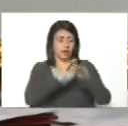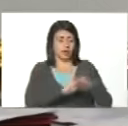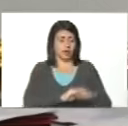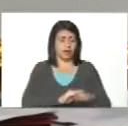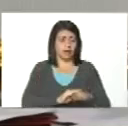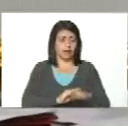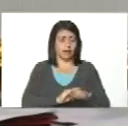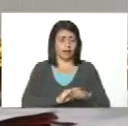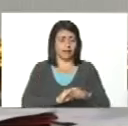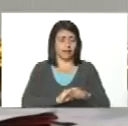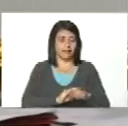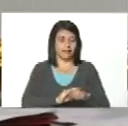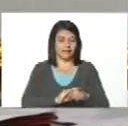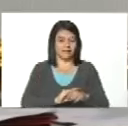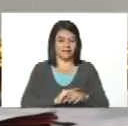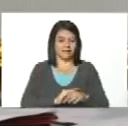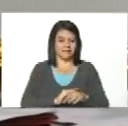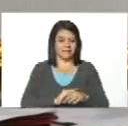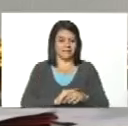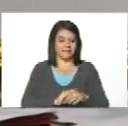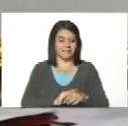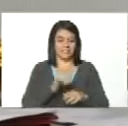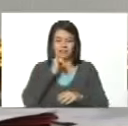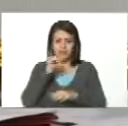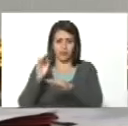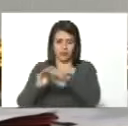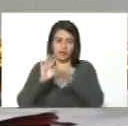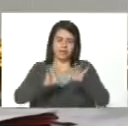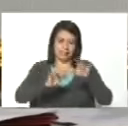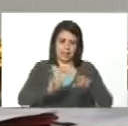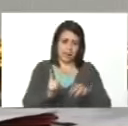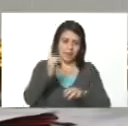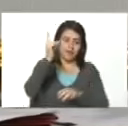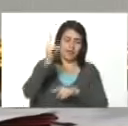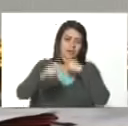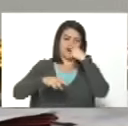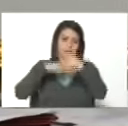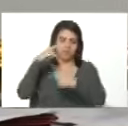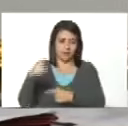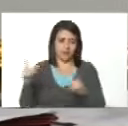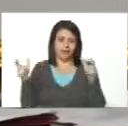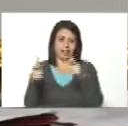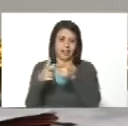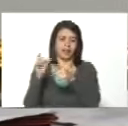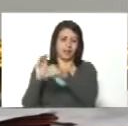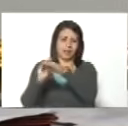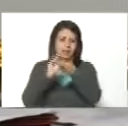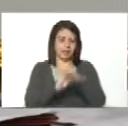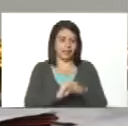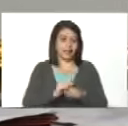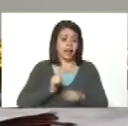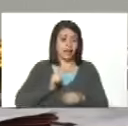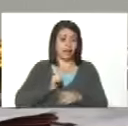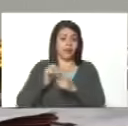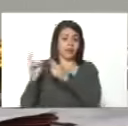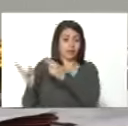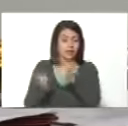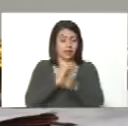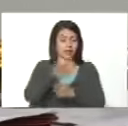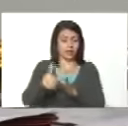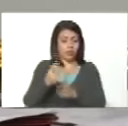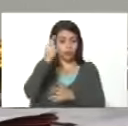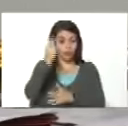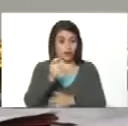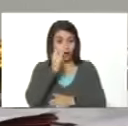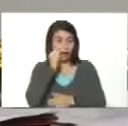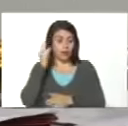convoca. Van a ser informados por secretaría la próxima convocatoria. Aprovecho de invitar a todos los